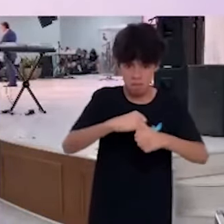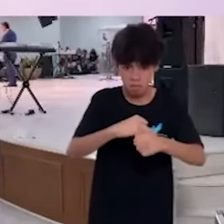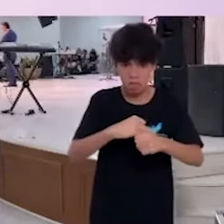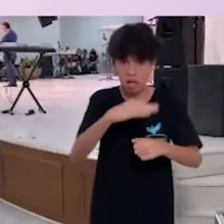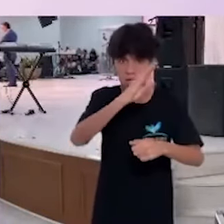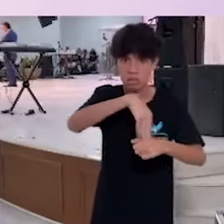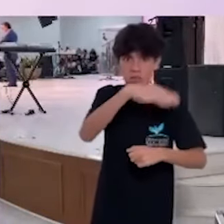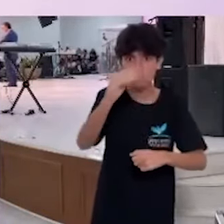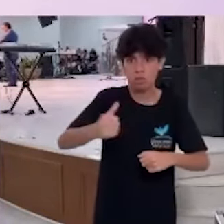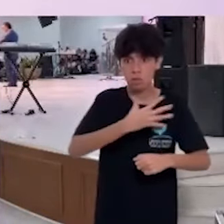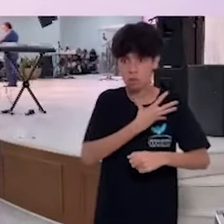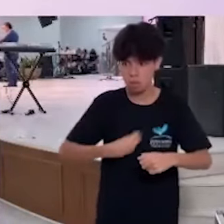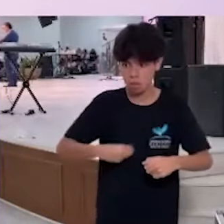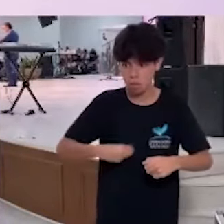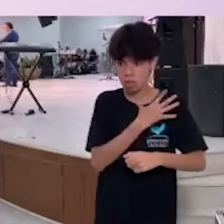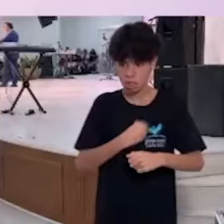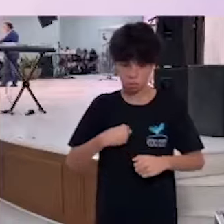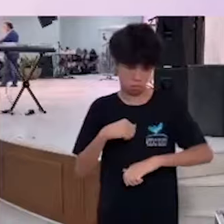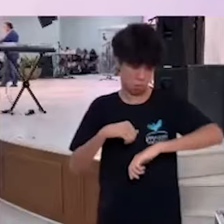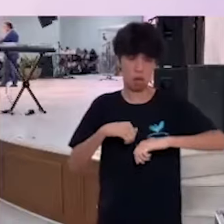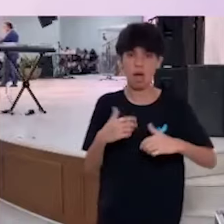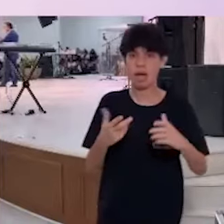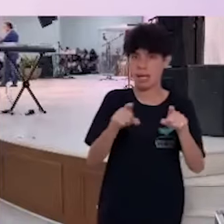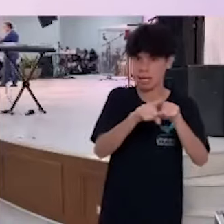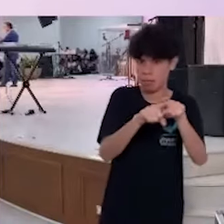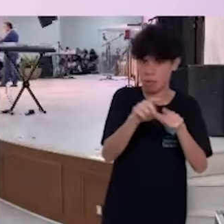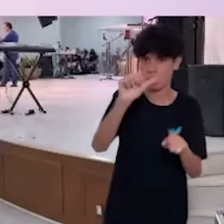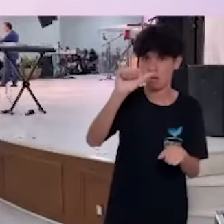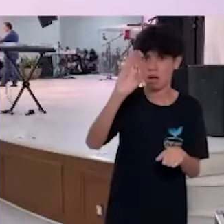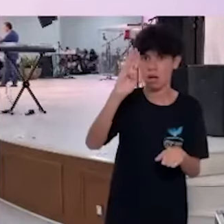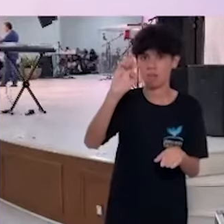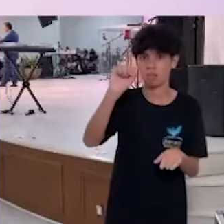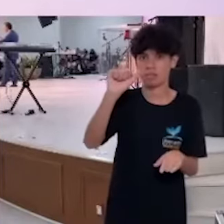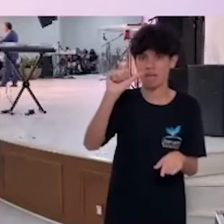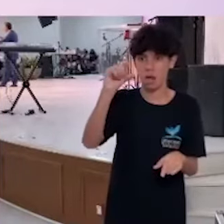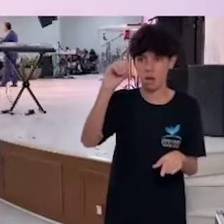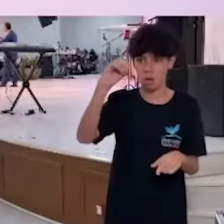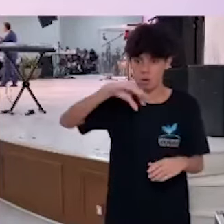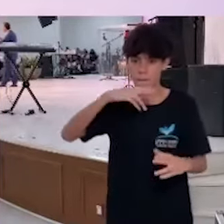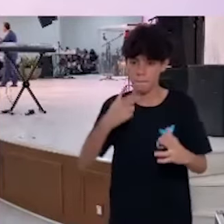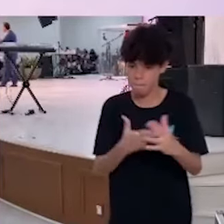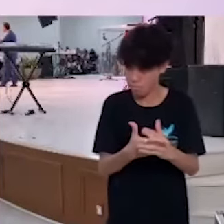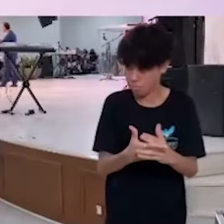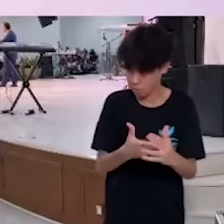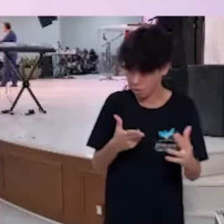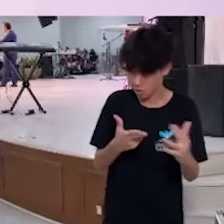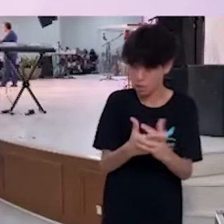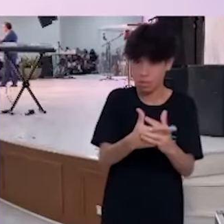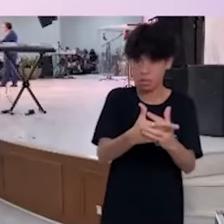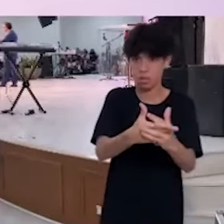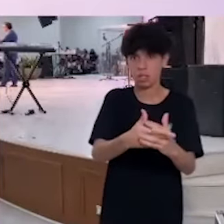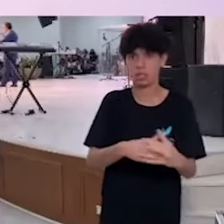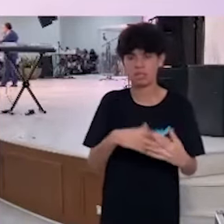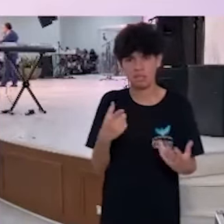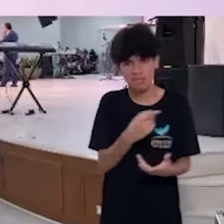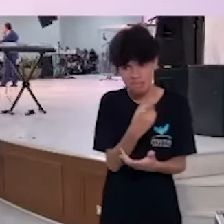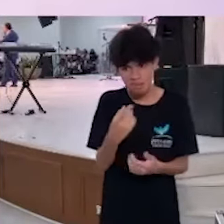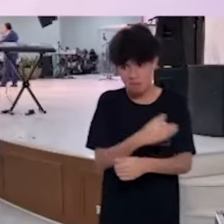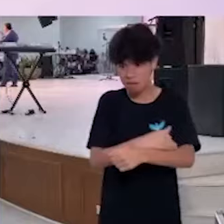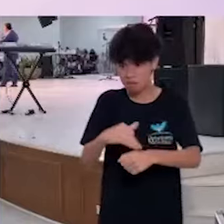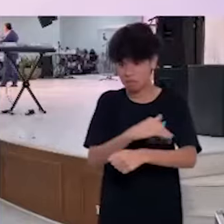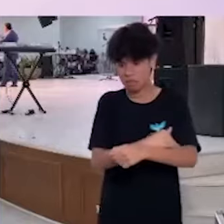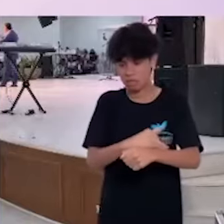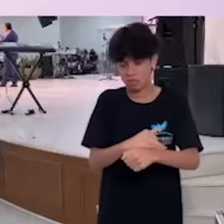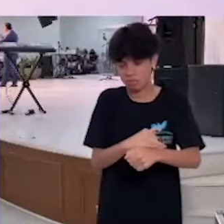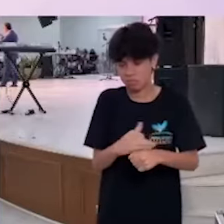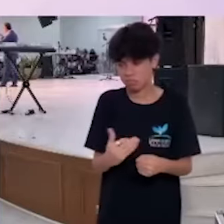por su propio hermano Absalón. ¿Sabes cómo se traduce esto? En una familia disfuncional. Porque donde